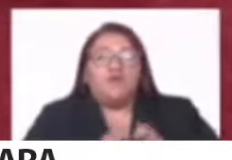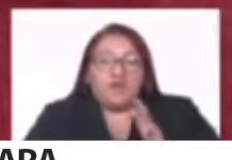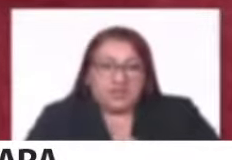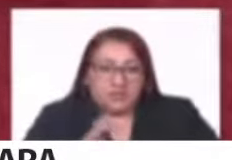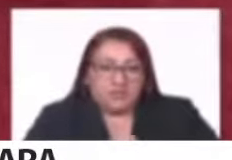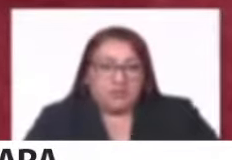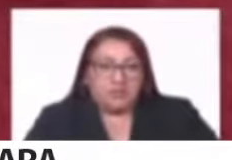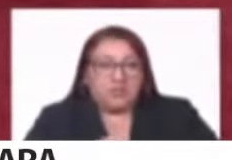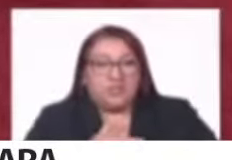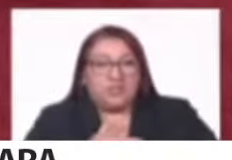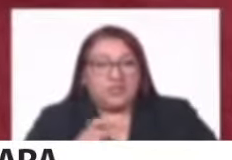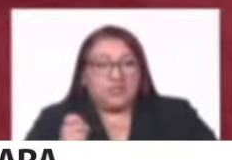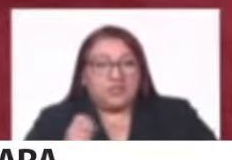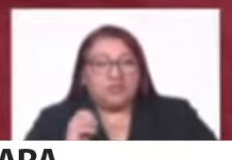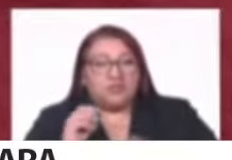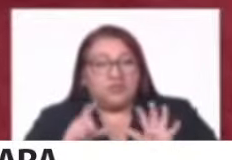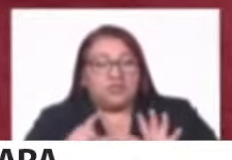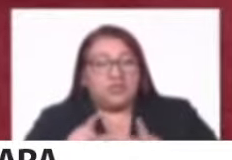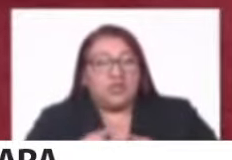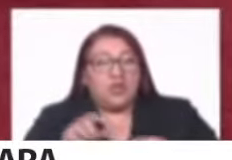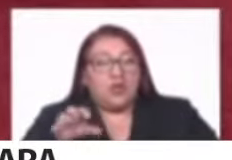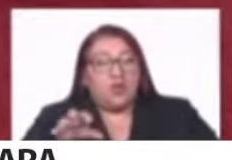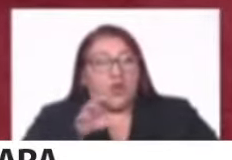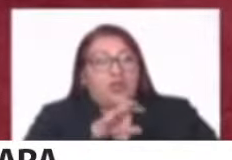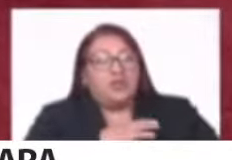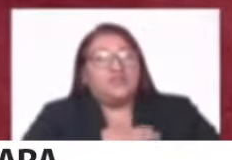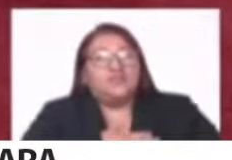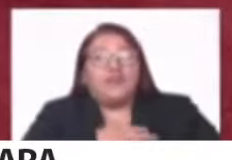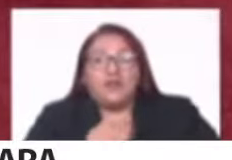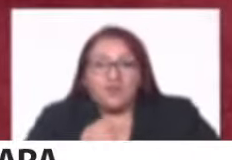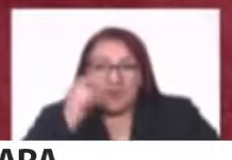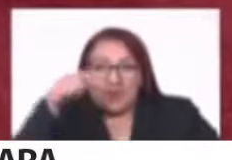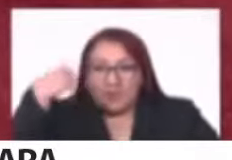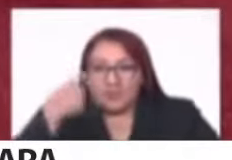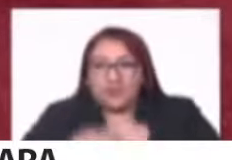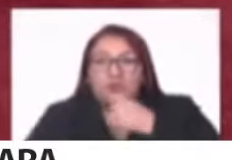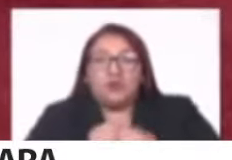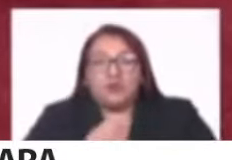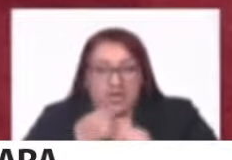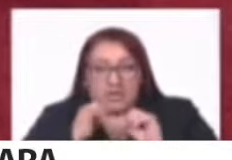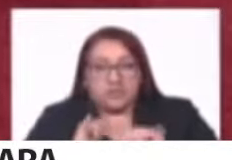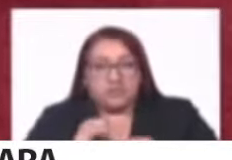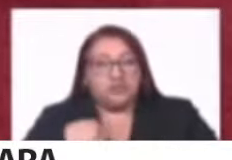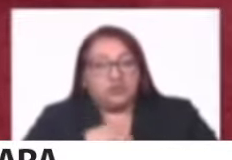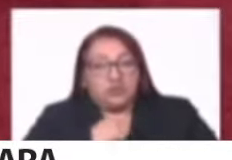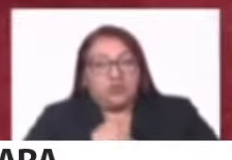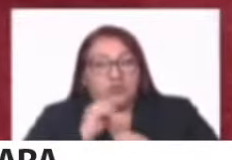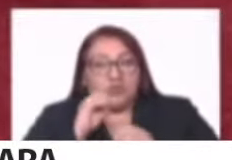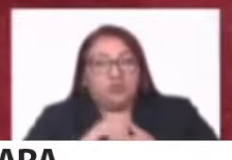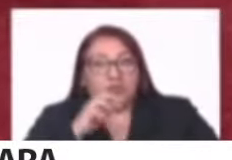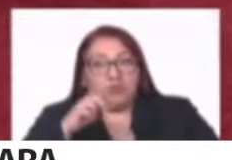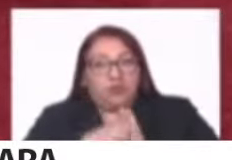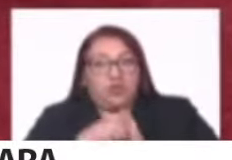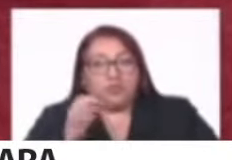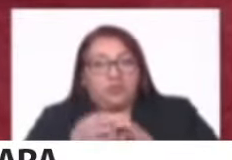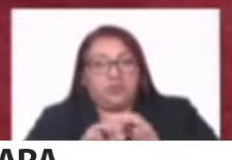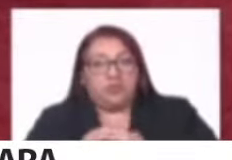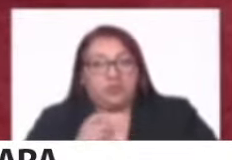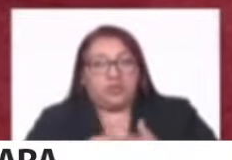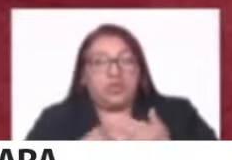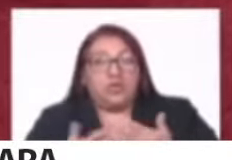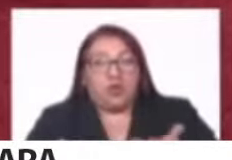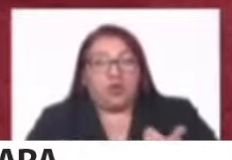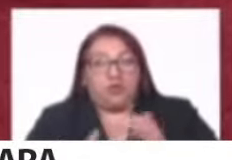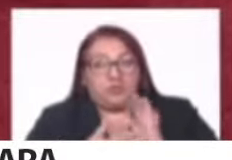financiamiento de 307 establecimientos de salud mental para el próximo año y así está contemplado en el proyecto de presupuesto que le